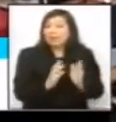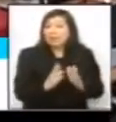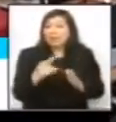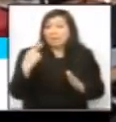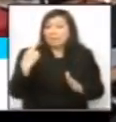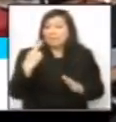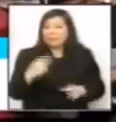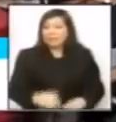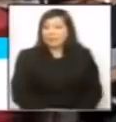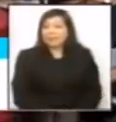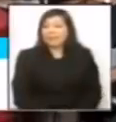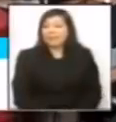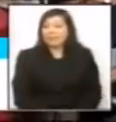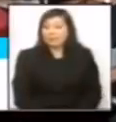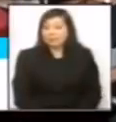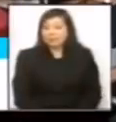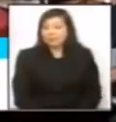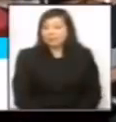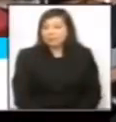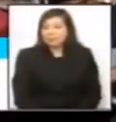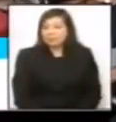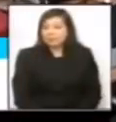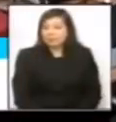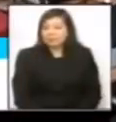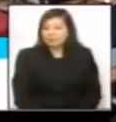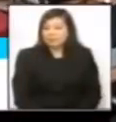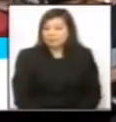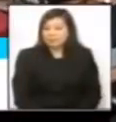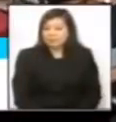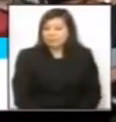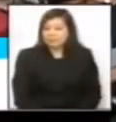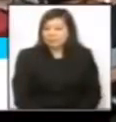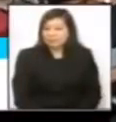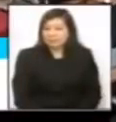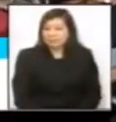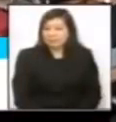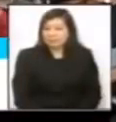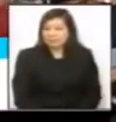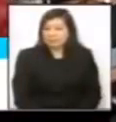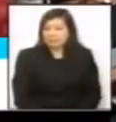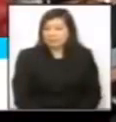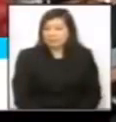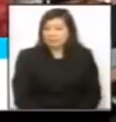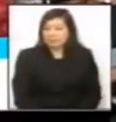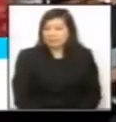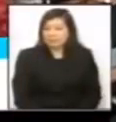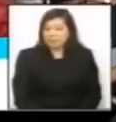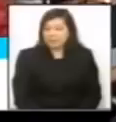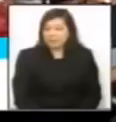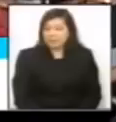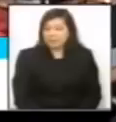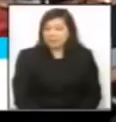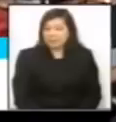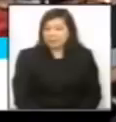organizaciones políticas. Juan Carlos me decía, puta, las salva. Estaba babiando el lobo.